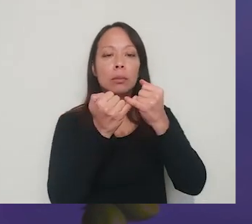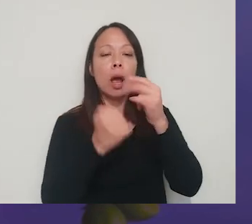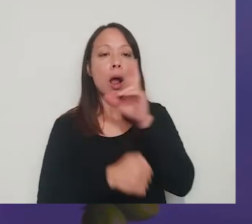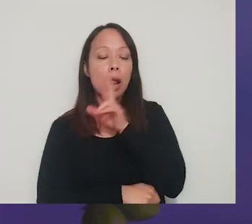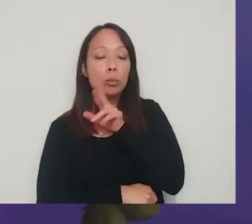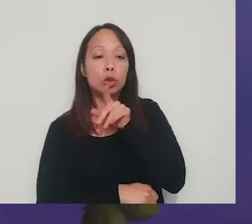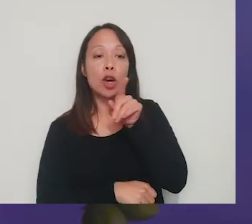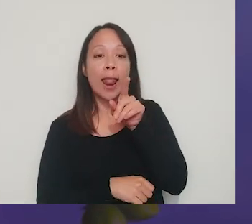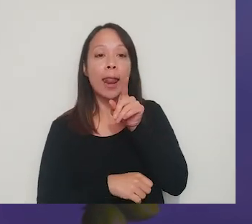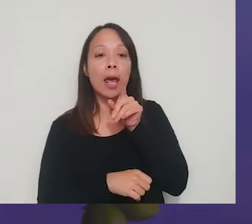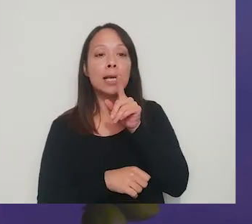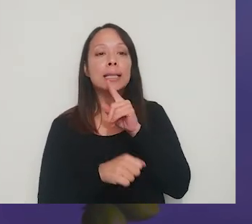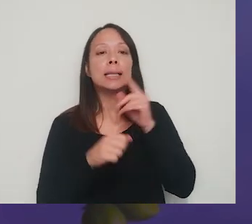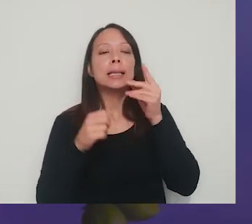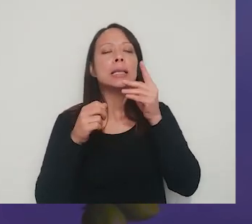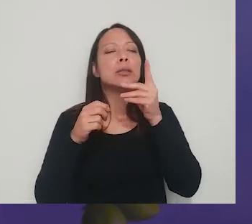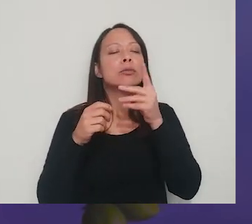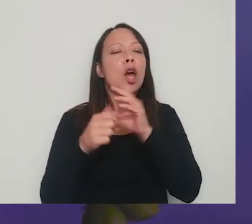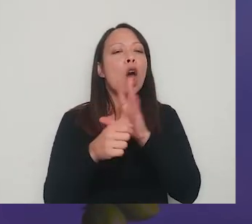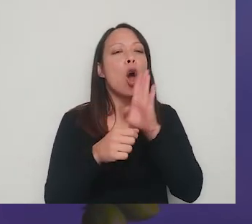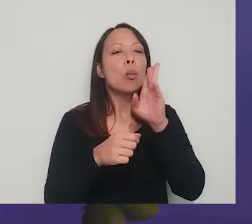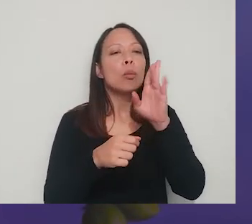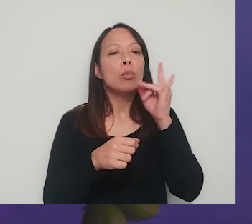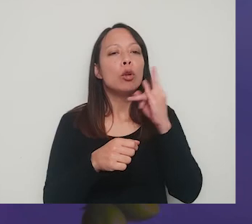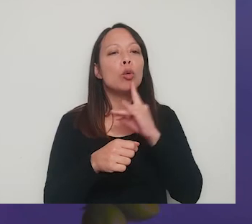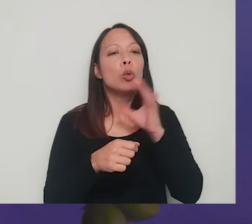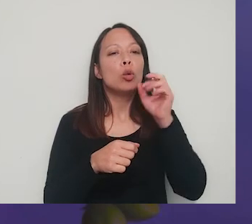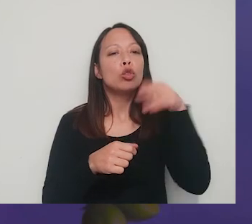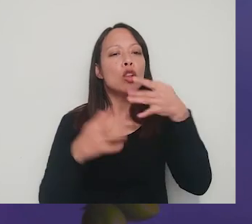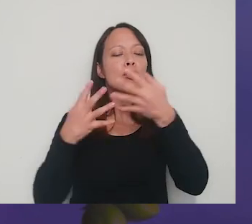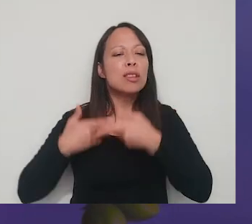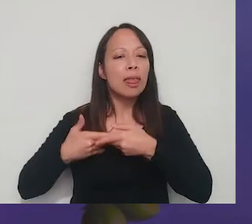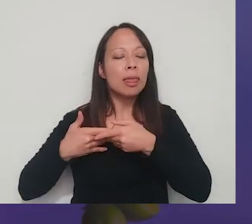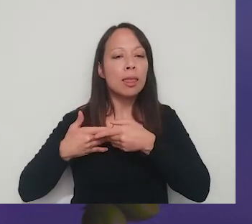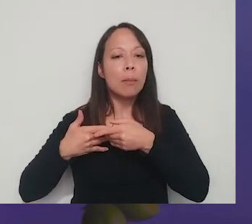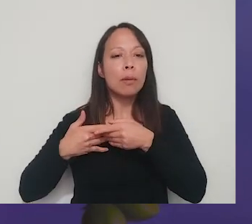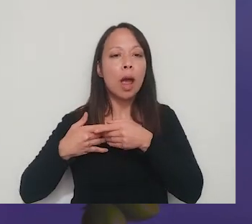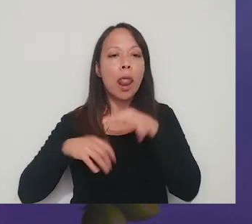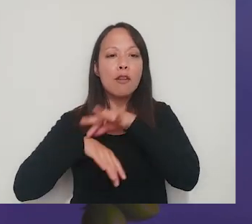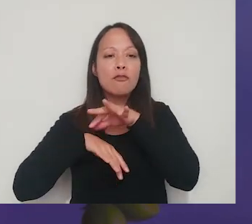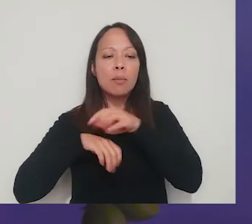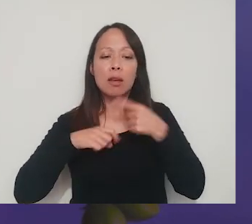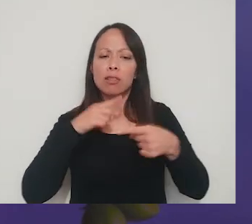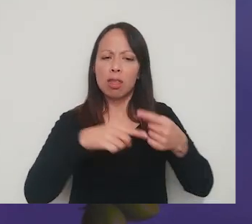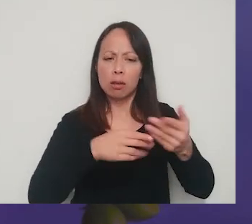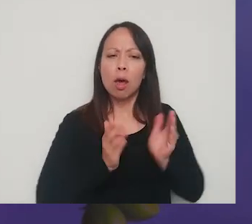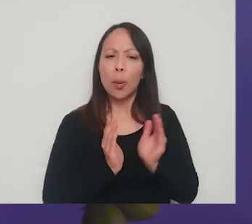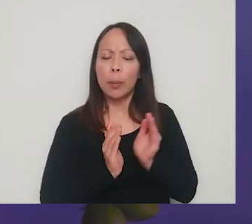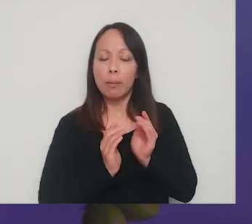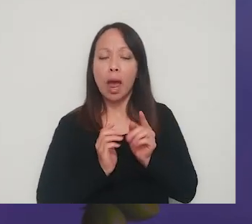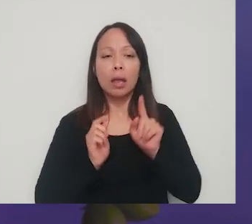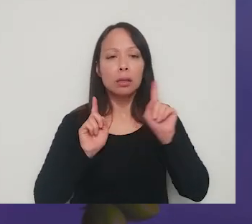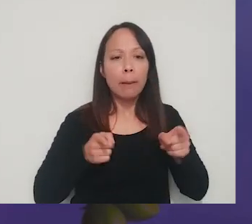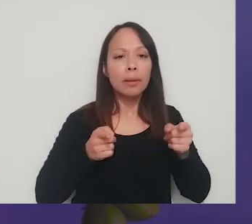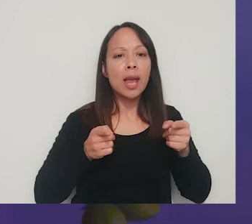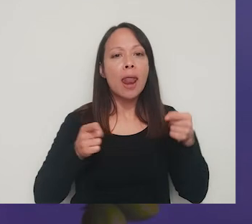el cual la mujer padece síndrome de Bruton, que es una enfermedad genética hereditaria con grandes posibilidades de transmitir a la descendencia. En ese contexto también